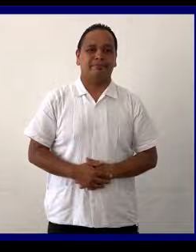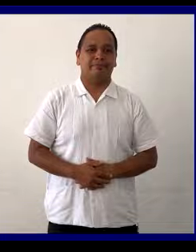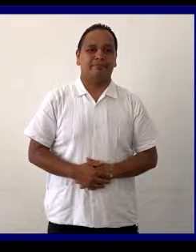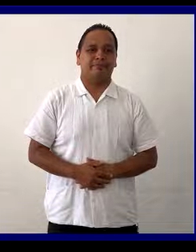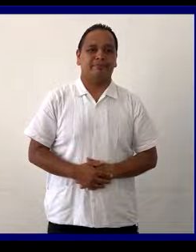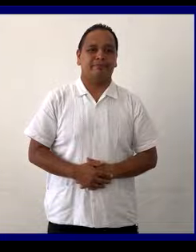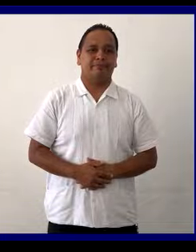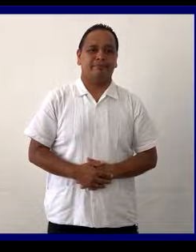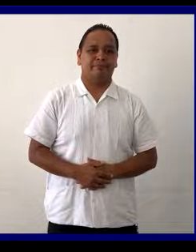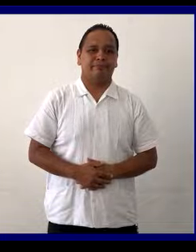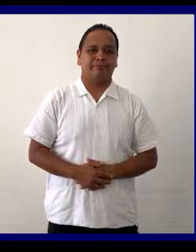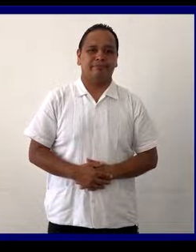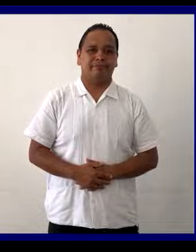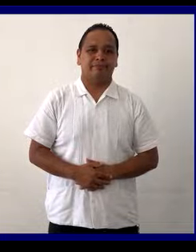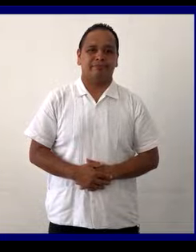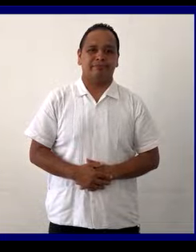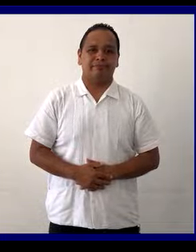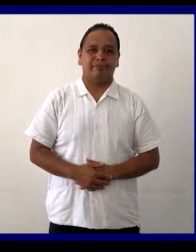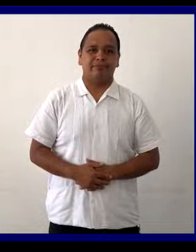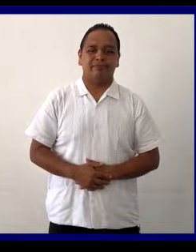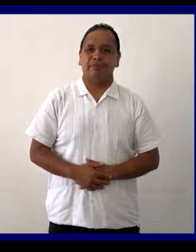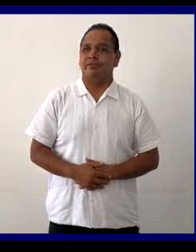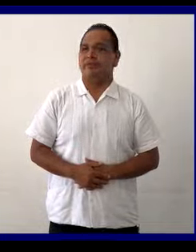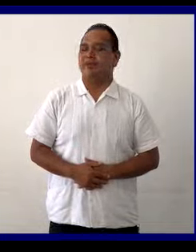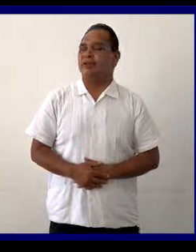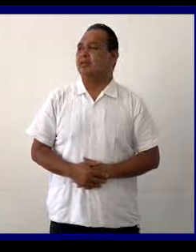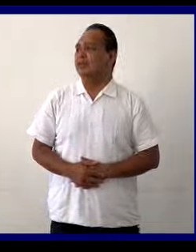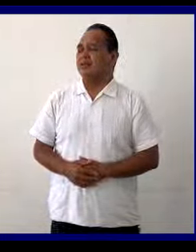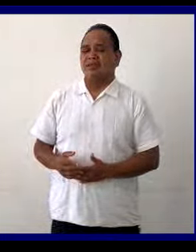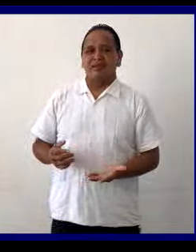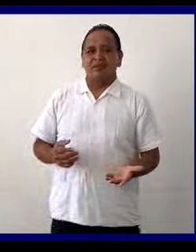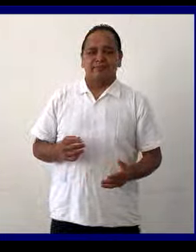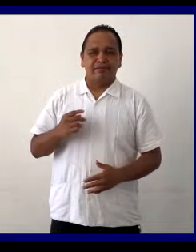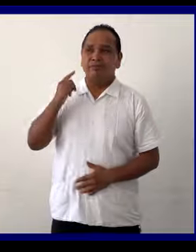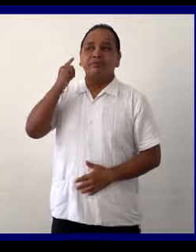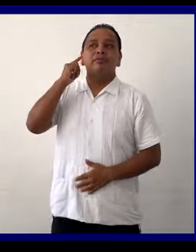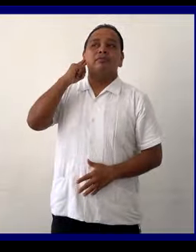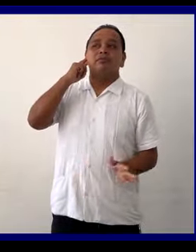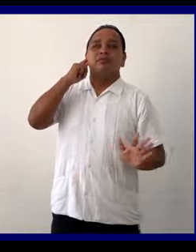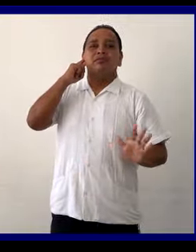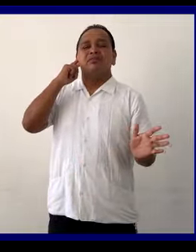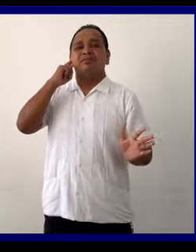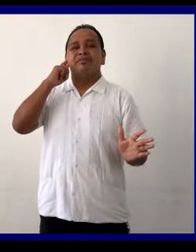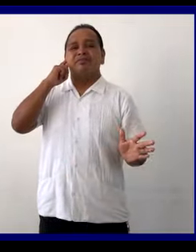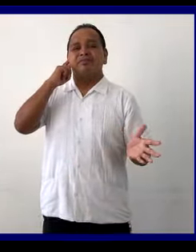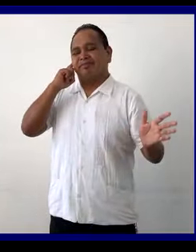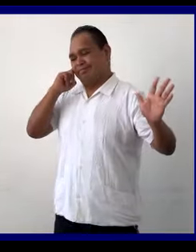quinta posición se encuentra Shawn Mendes y Camila Cabello con Señorita. Escuchemos.